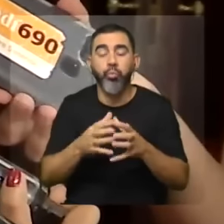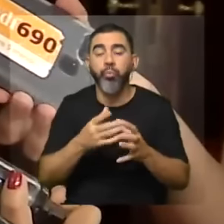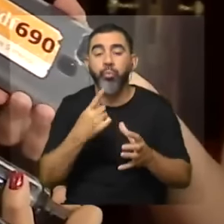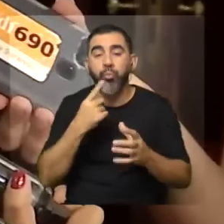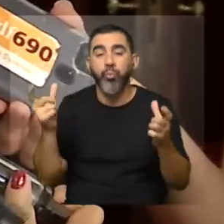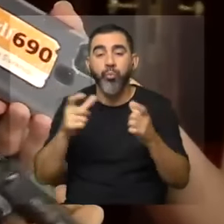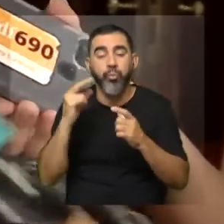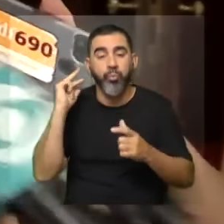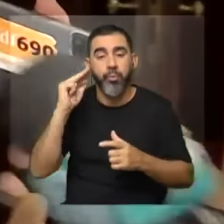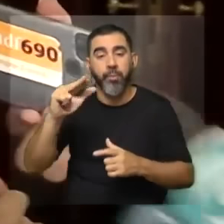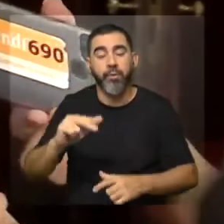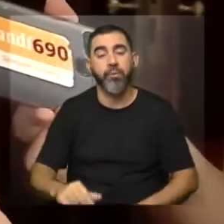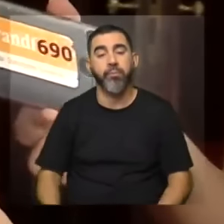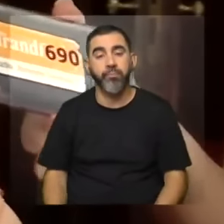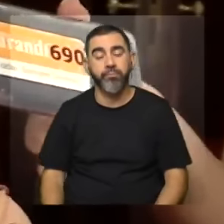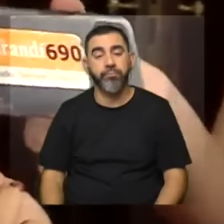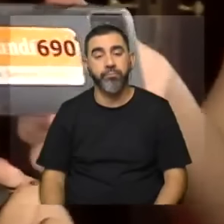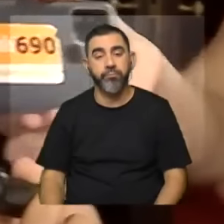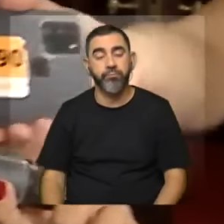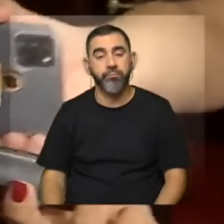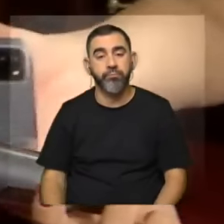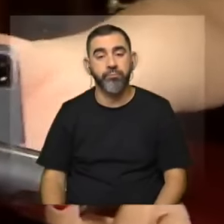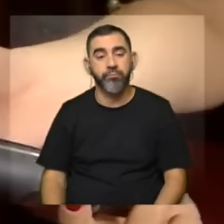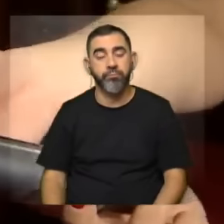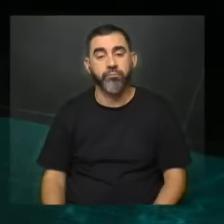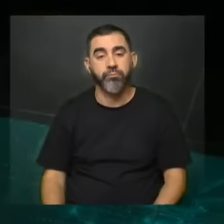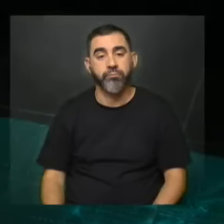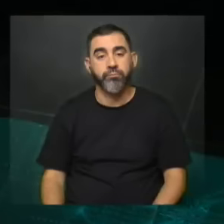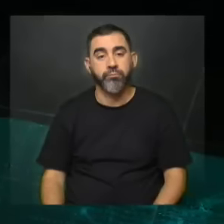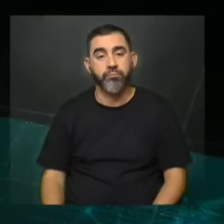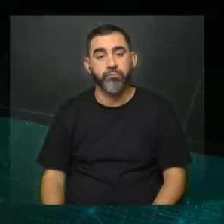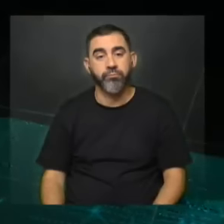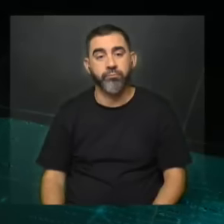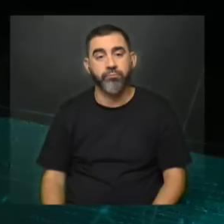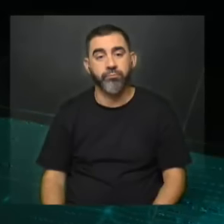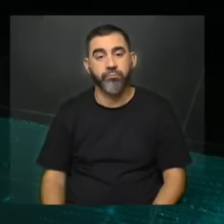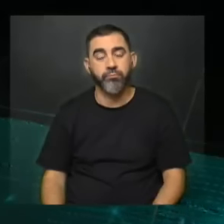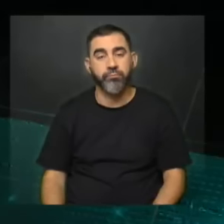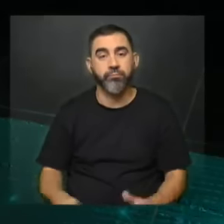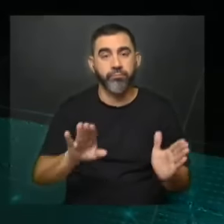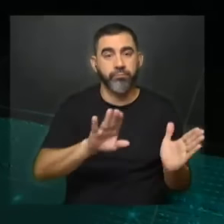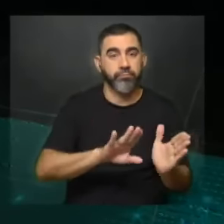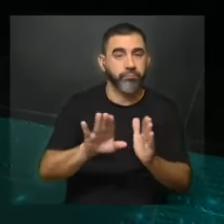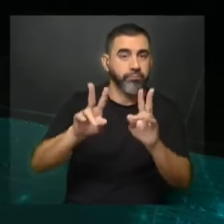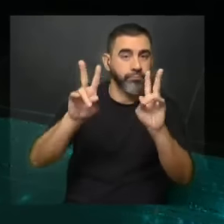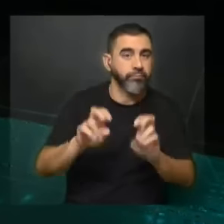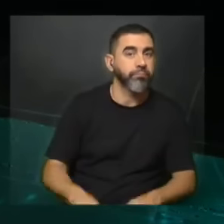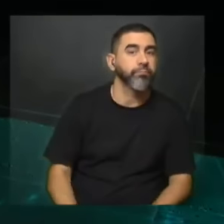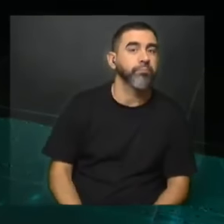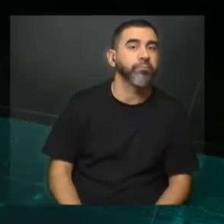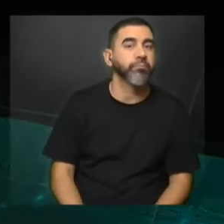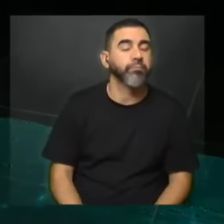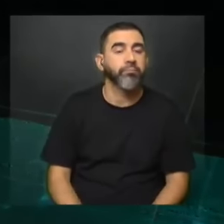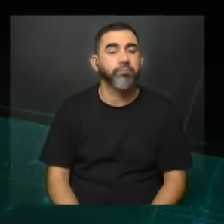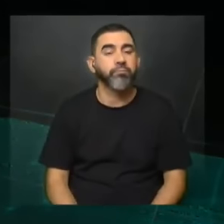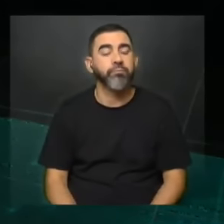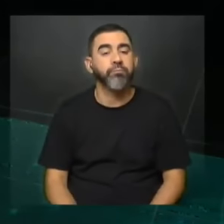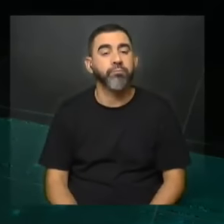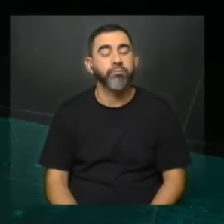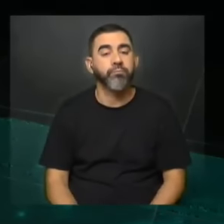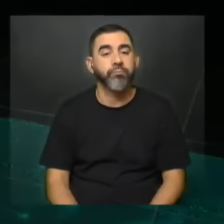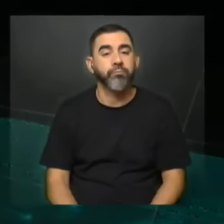comisión permanente Bueno muy bien dejamos este tema de lado y lo decíamos en el arranque de esta primera